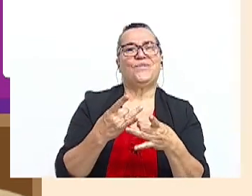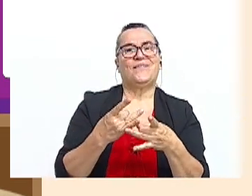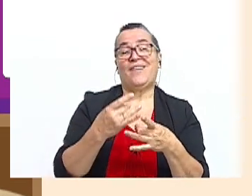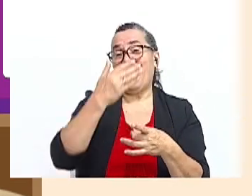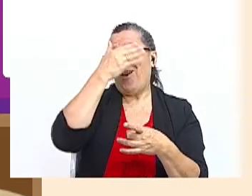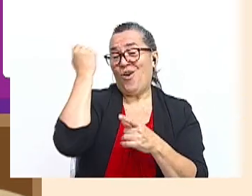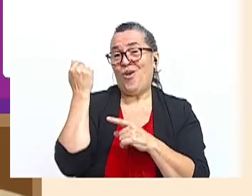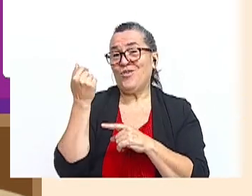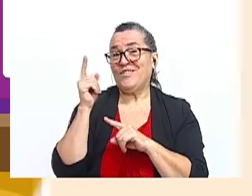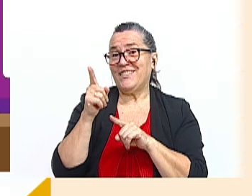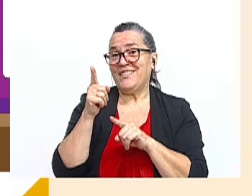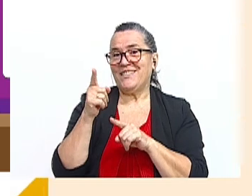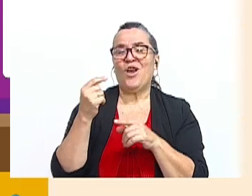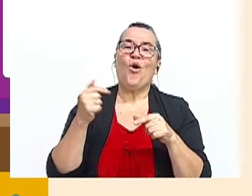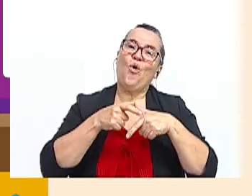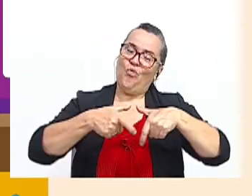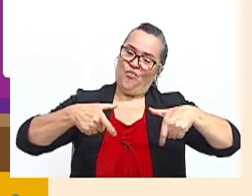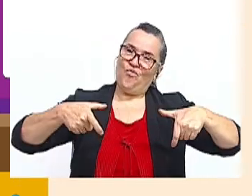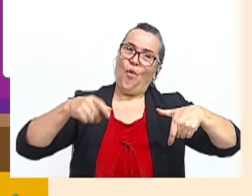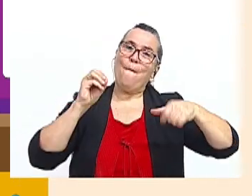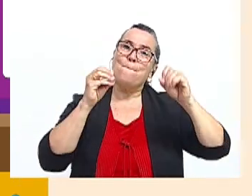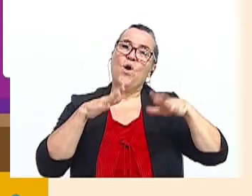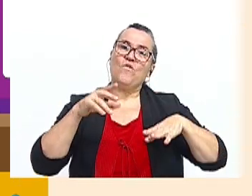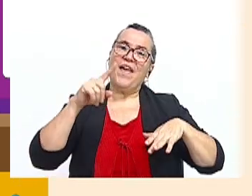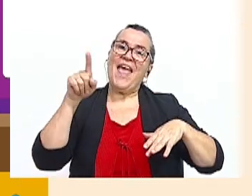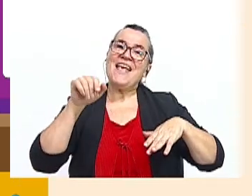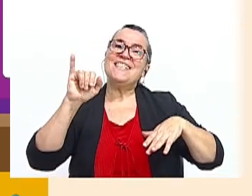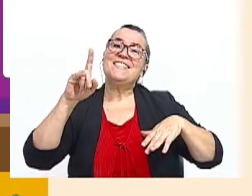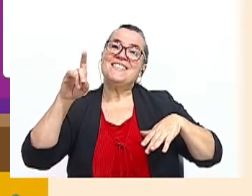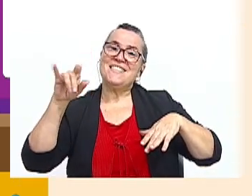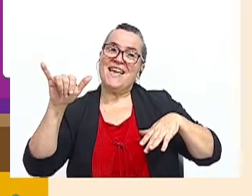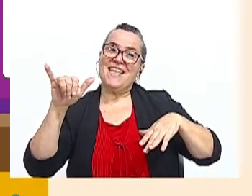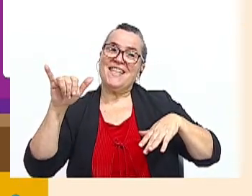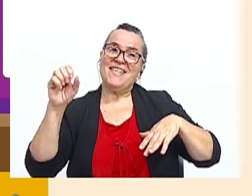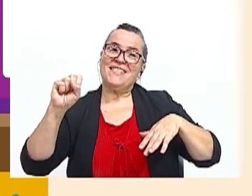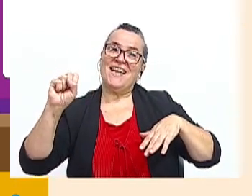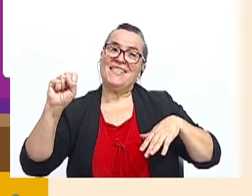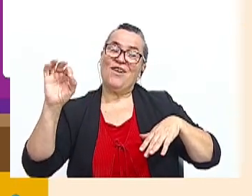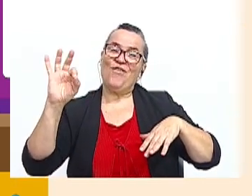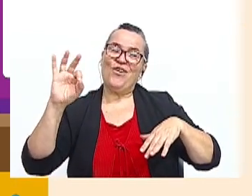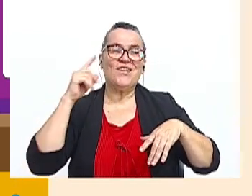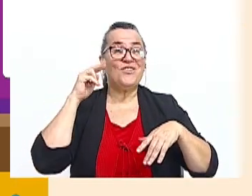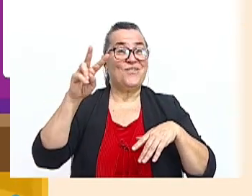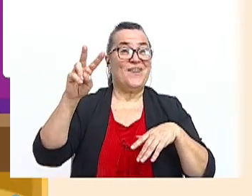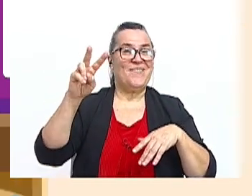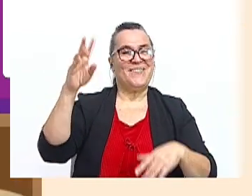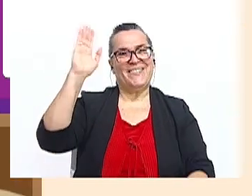los olviden. Estuvo con ustedes la profesora Seidy Salazar Flores. Nos vemos